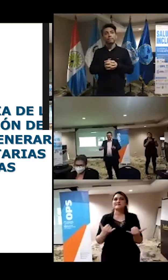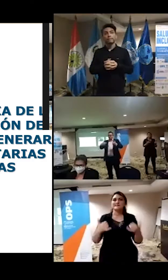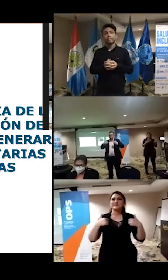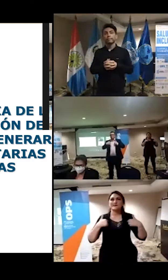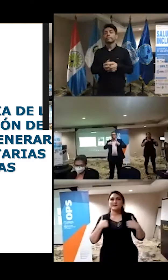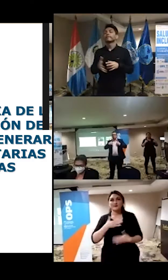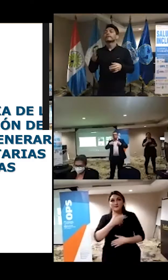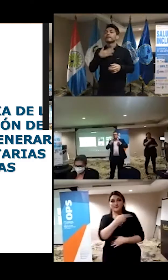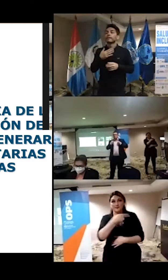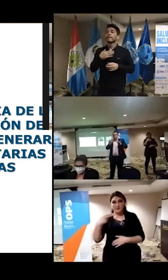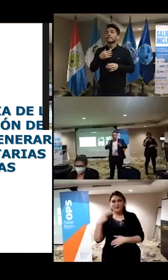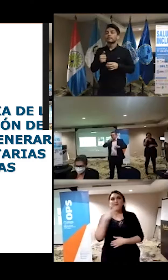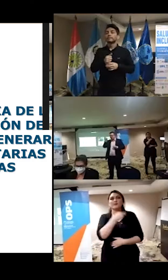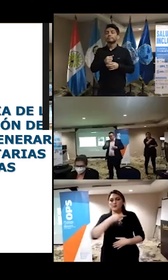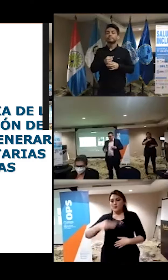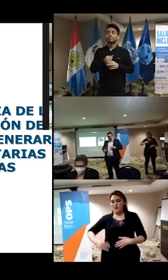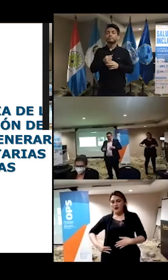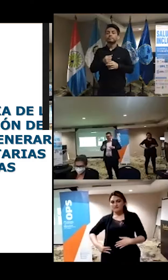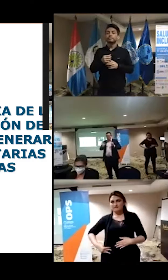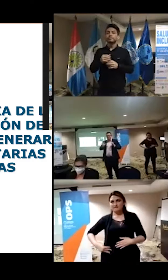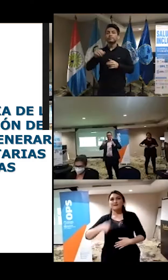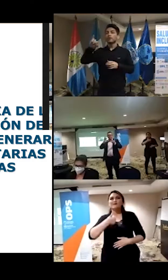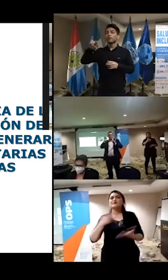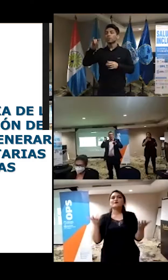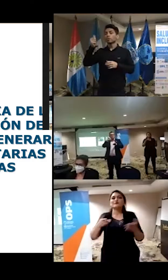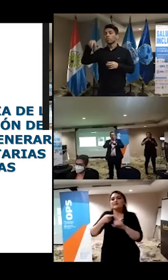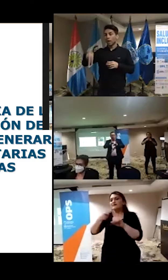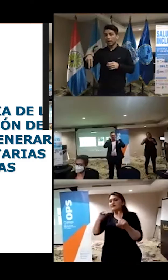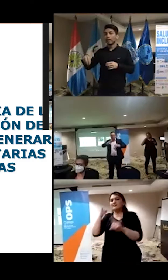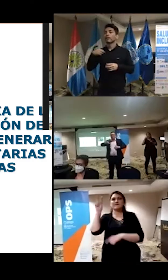nuevamente. Mi nombre es Juan Ángel de Gobella. Soy de Venezuela,